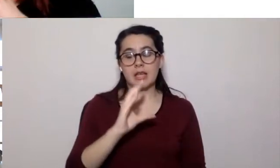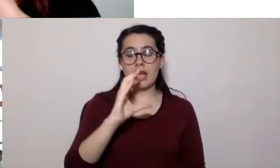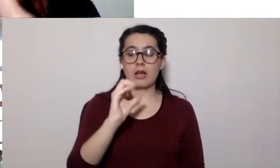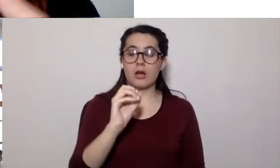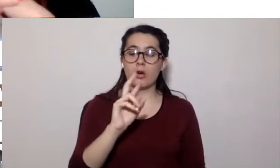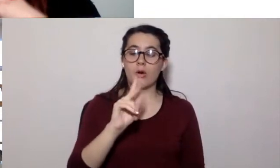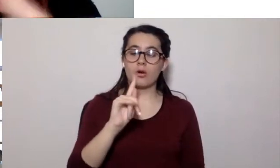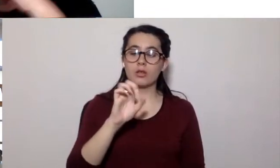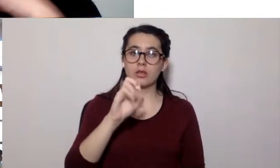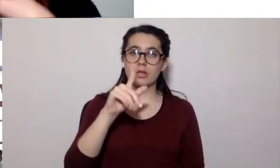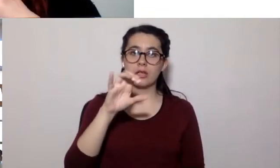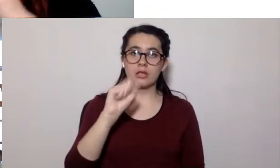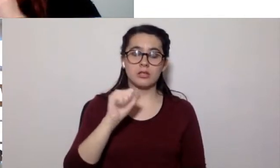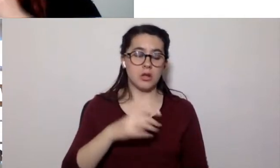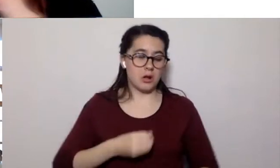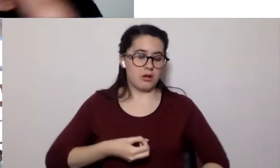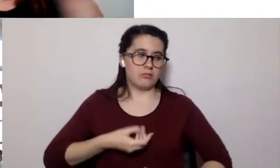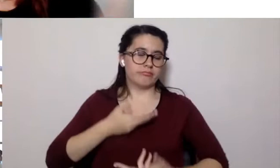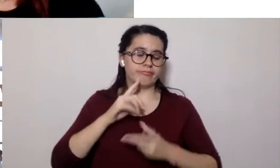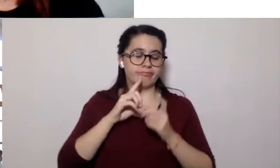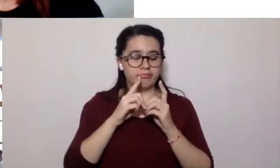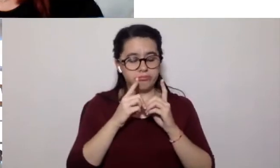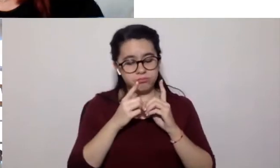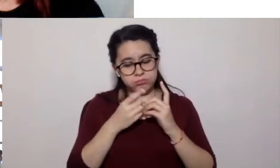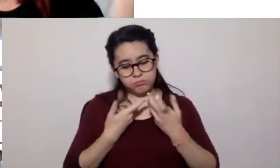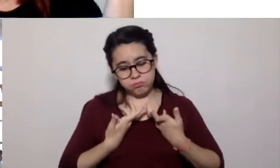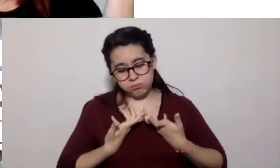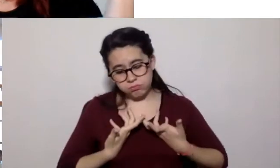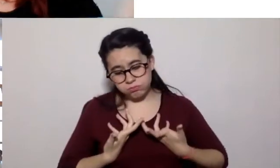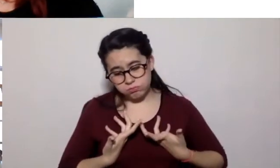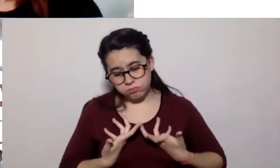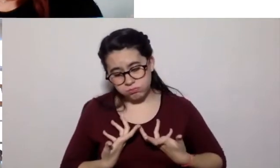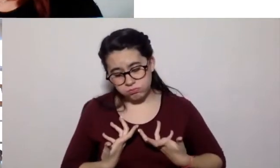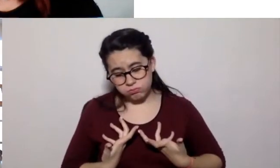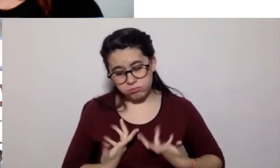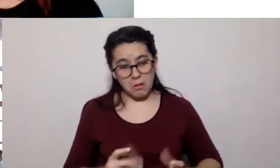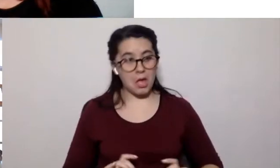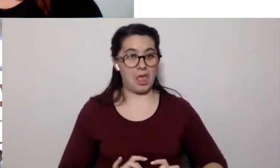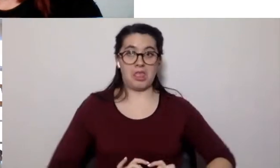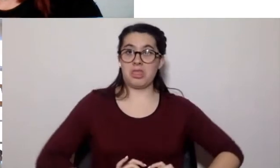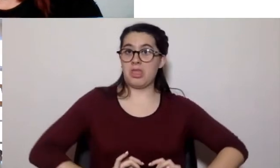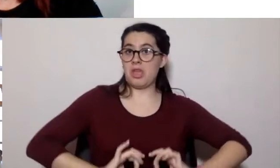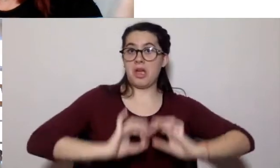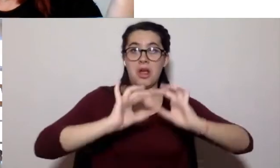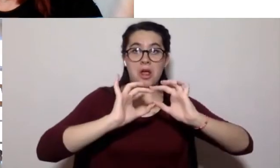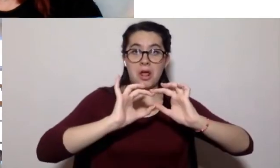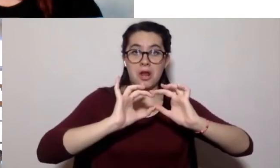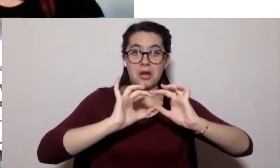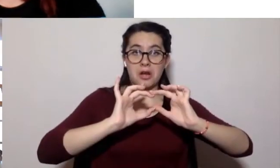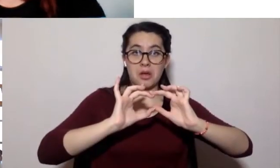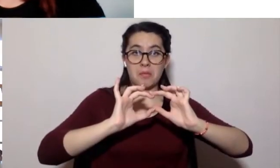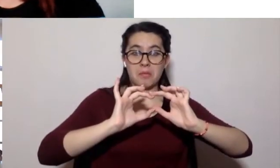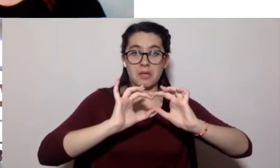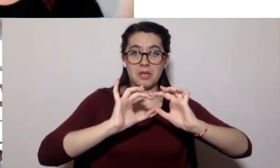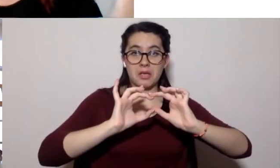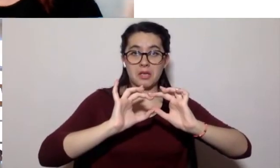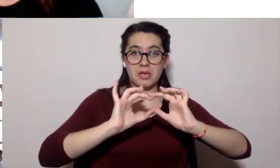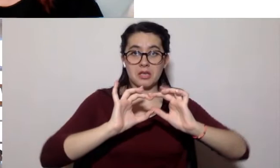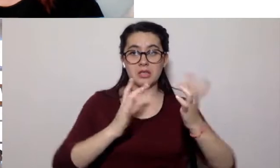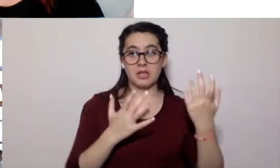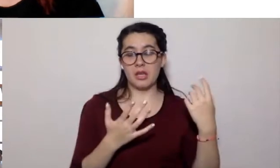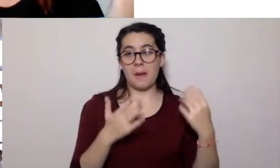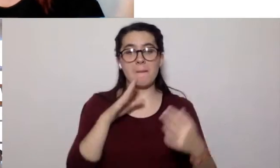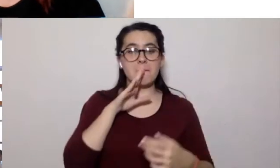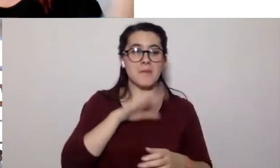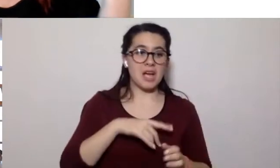sistema inmunológico se deprime, se te bajan las defensas y en esta época que estamos viviendo es cuando mejor tenemos que estar y cuando más